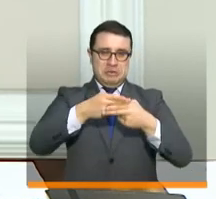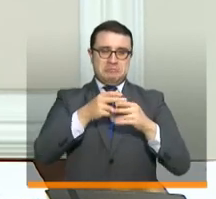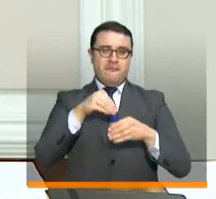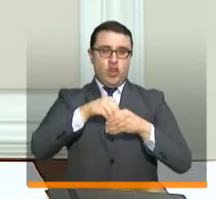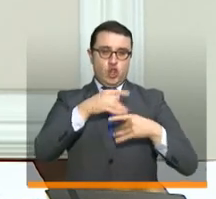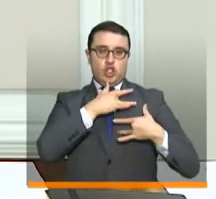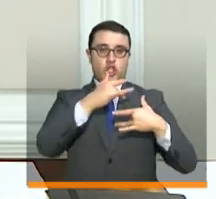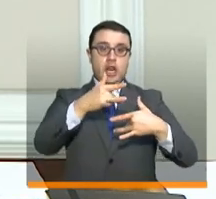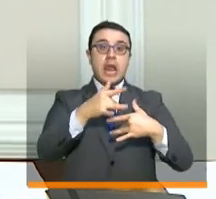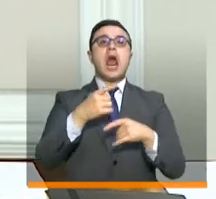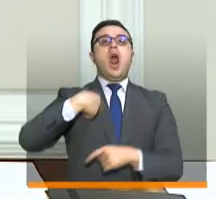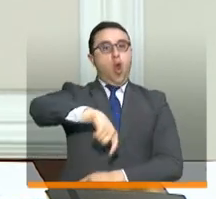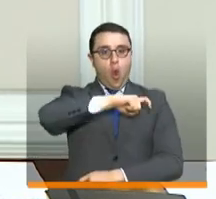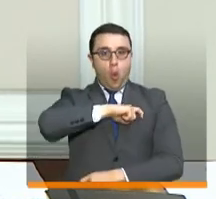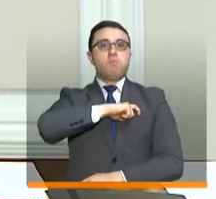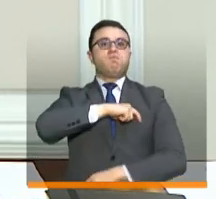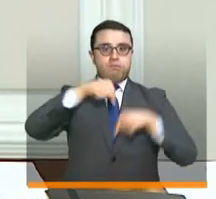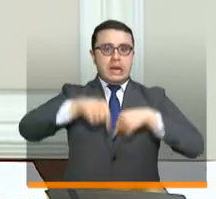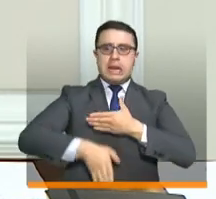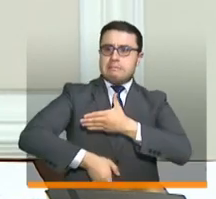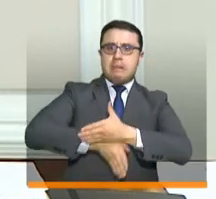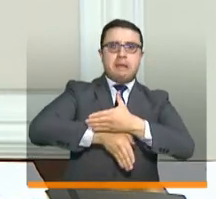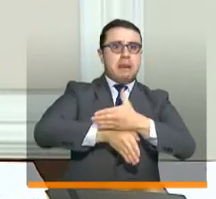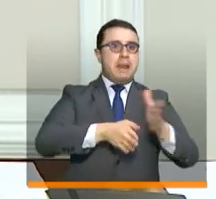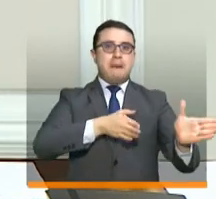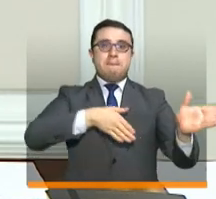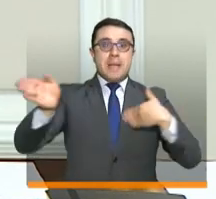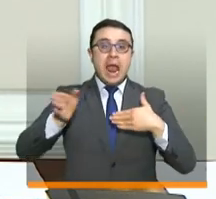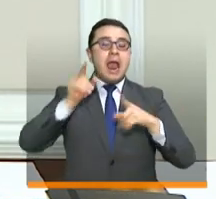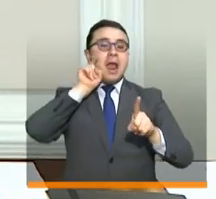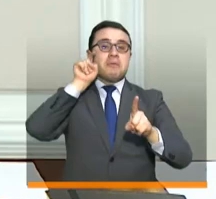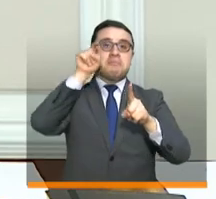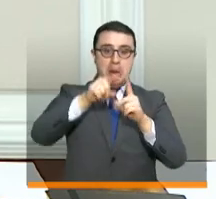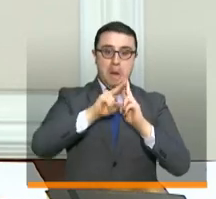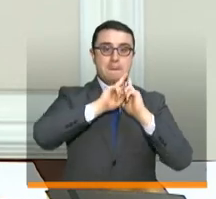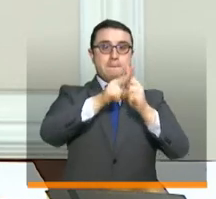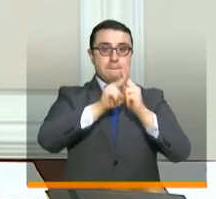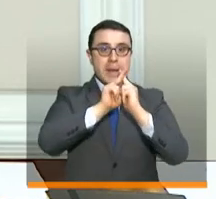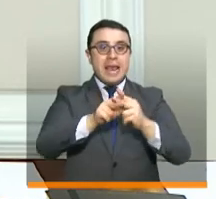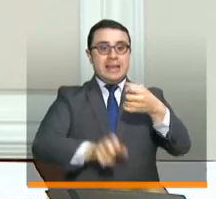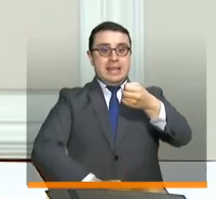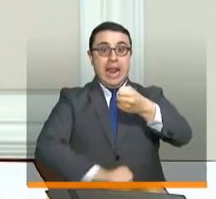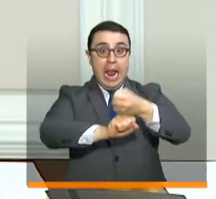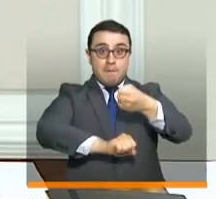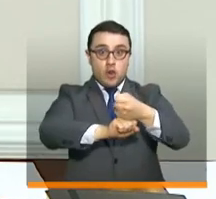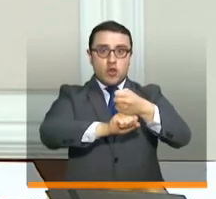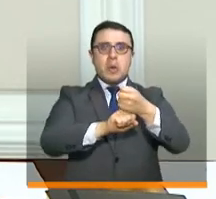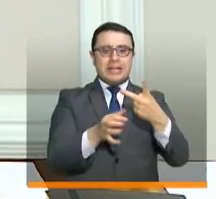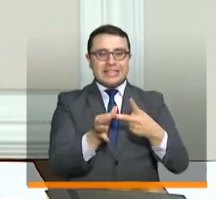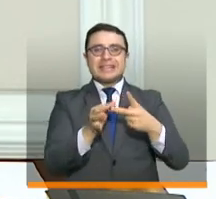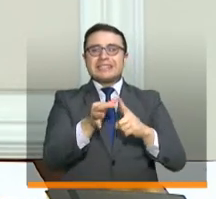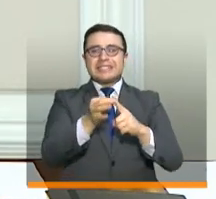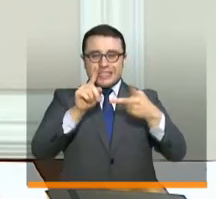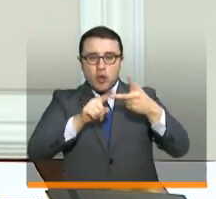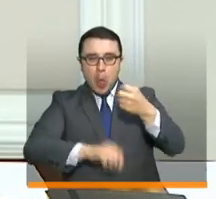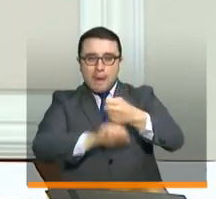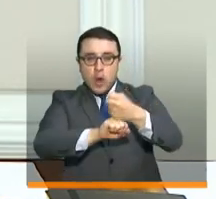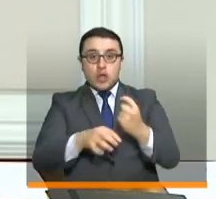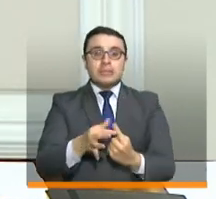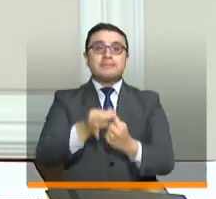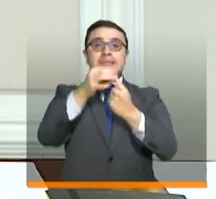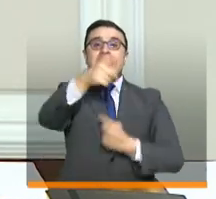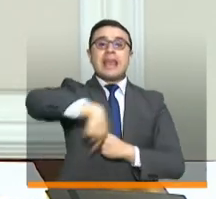vamos a continuar con los programas de crédito y de apoyo, pero sobre todo de apoyo a